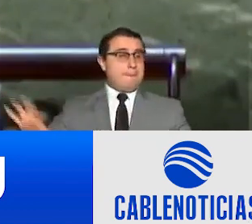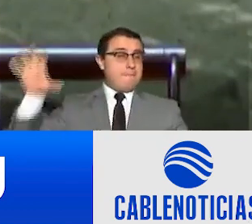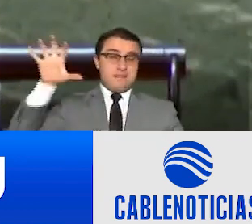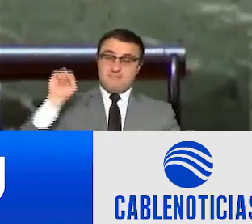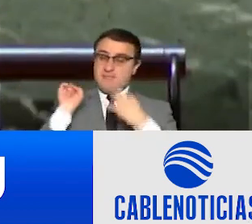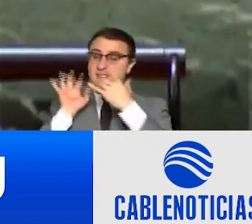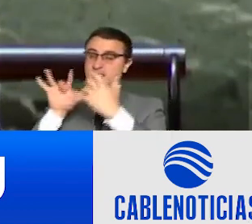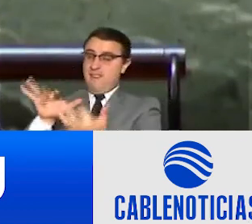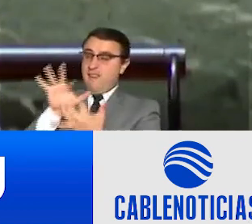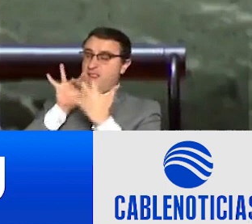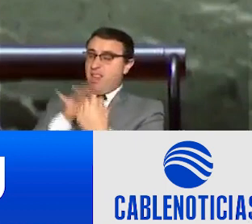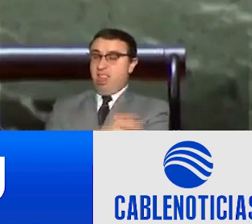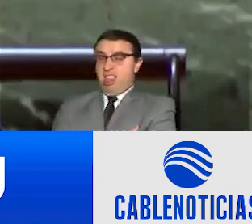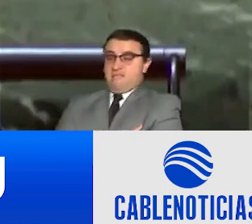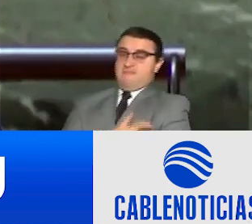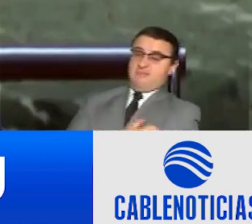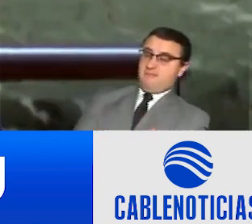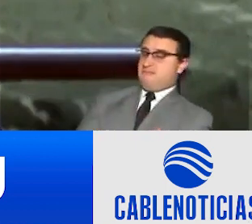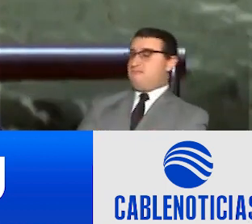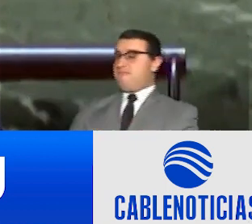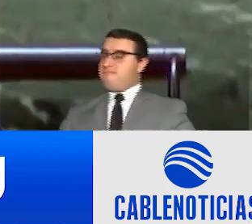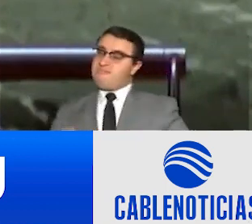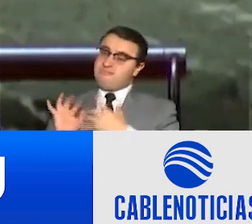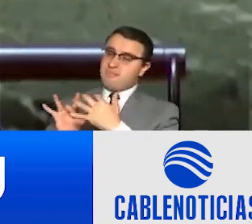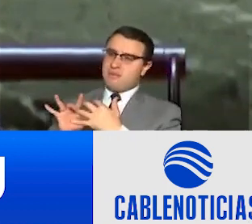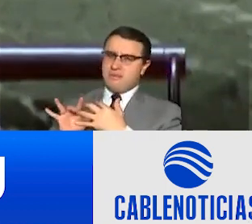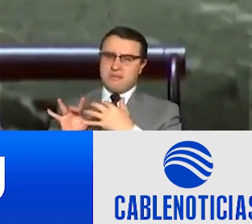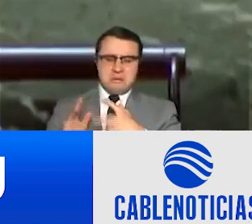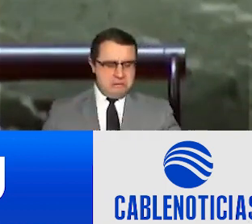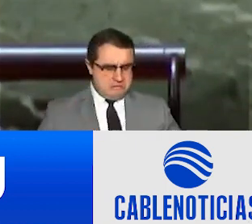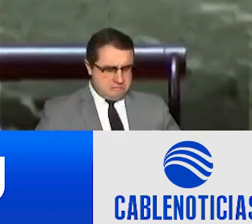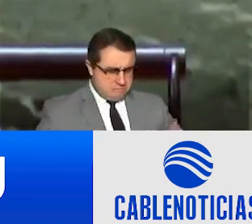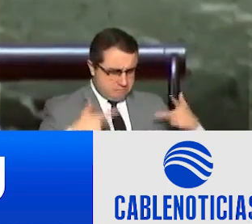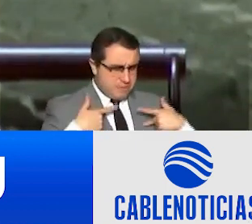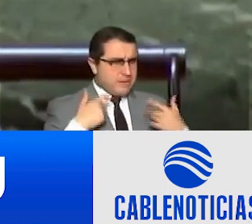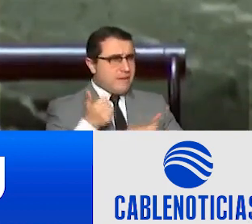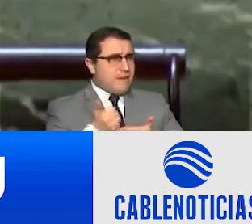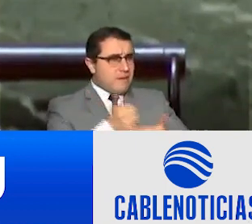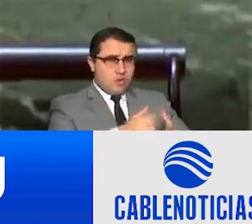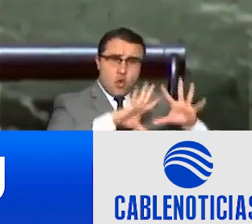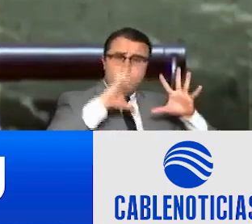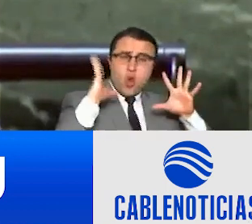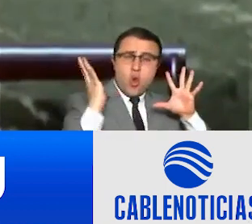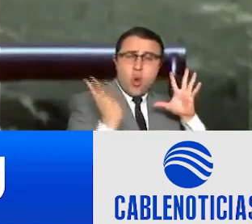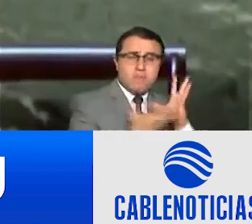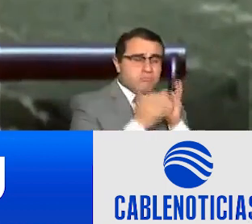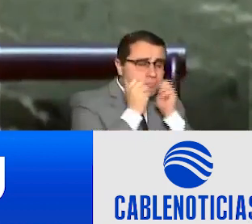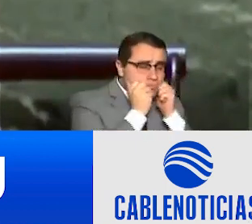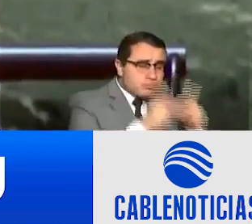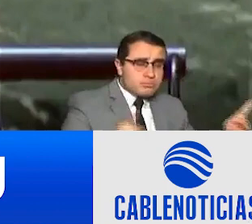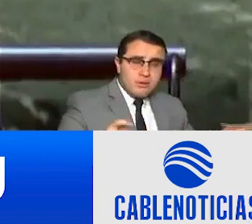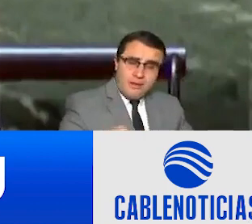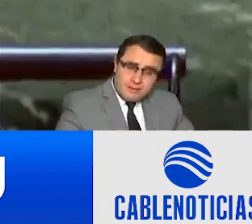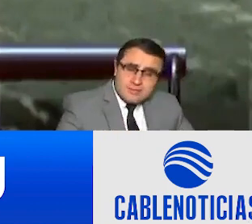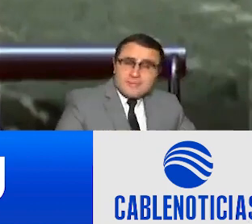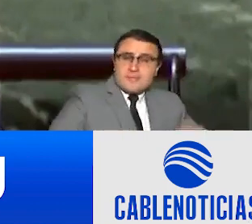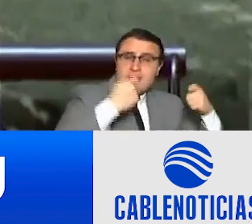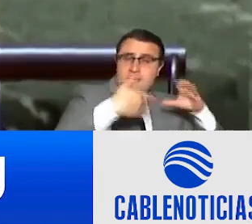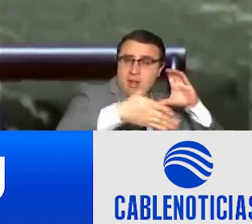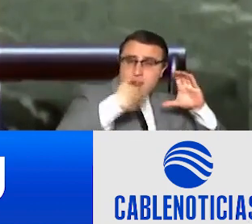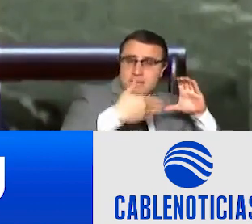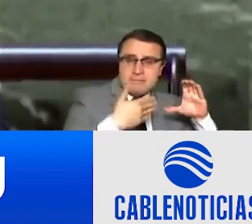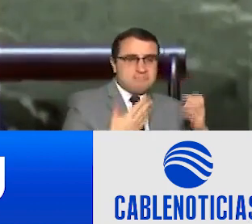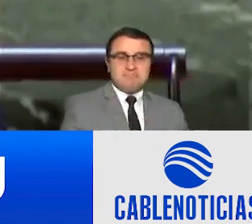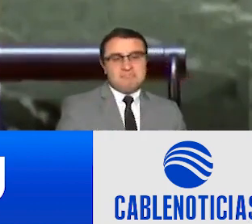a dedicar a la vida y a salvar la humanidad de la crisis climática? La guerra ha dado